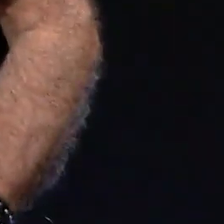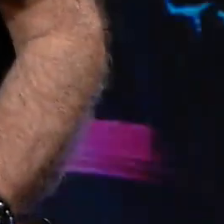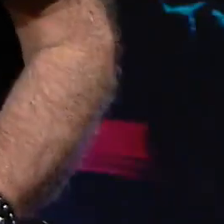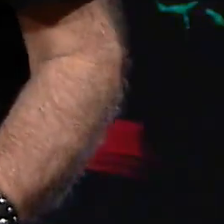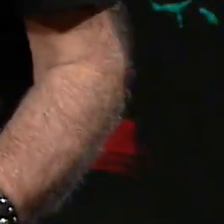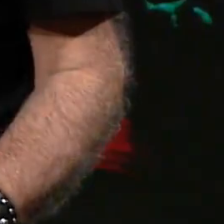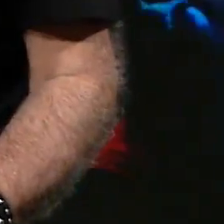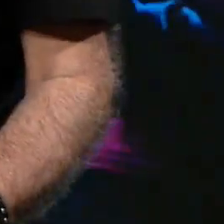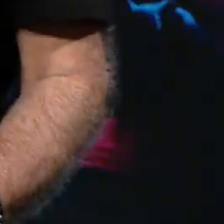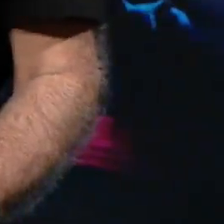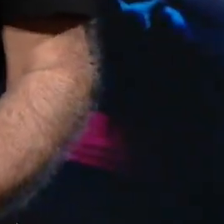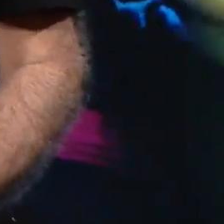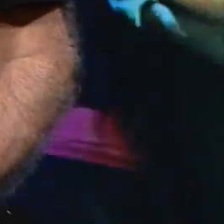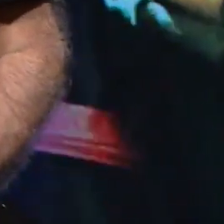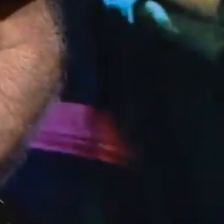Pez en su